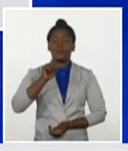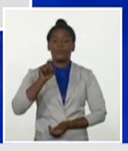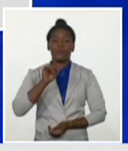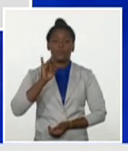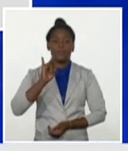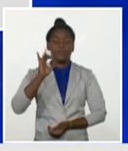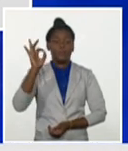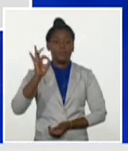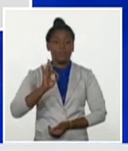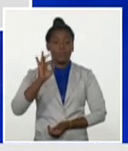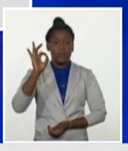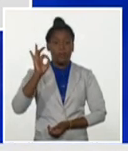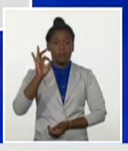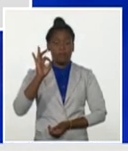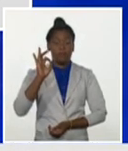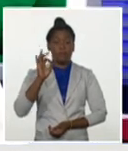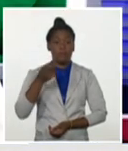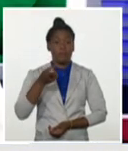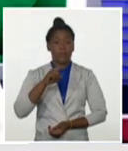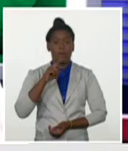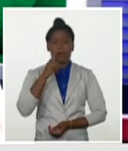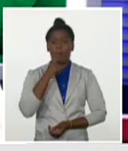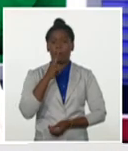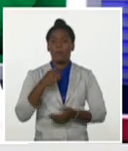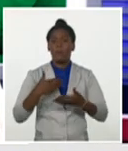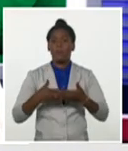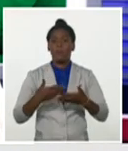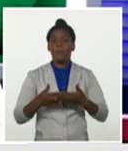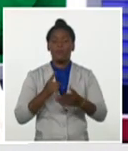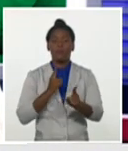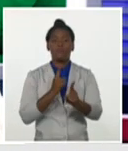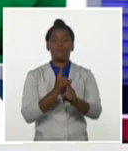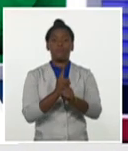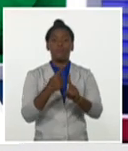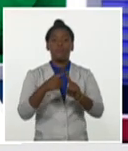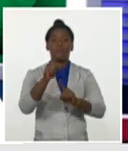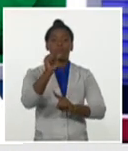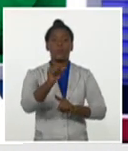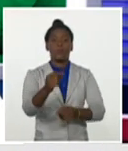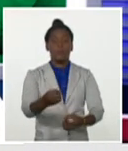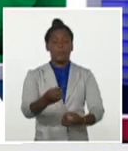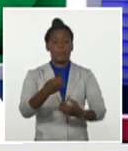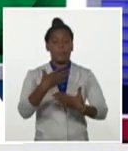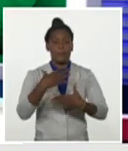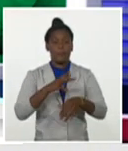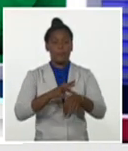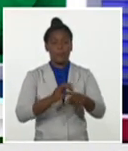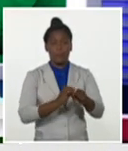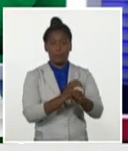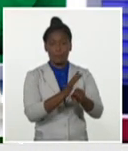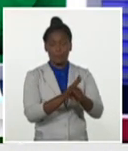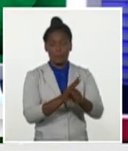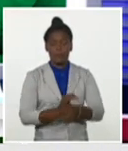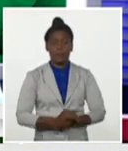91,7% de los casos diagnosticados ayer, contacto de casos positivos ya diagnosticados previamente.